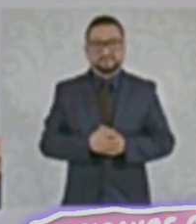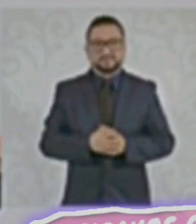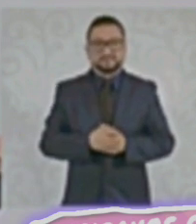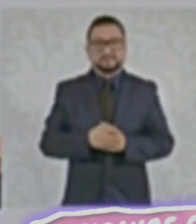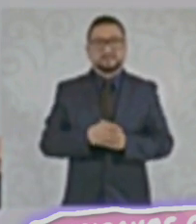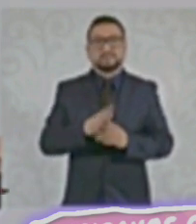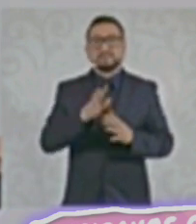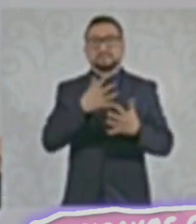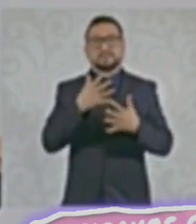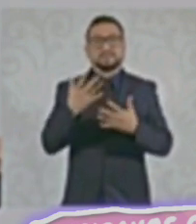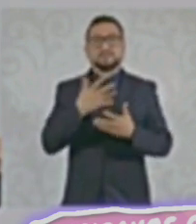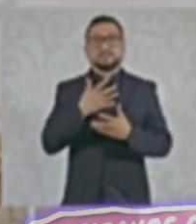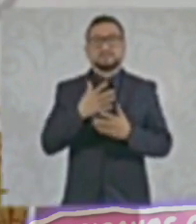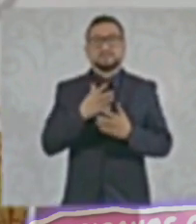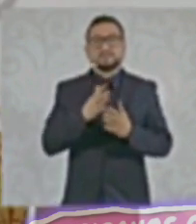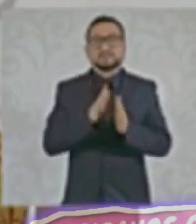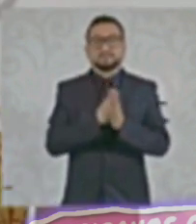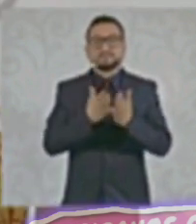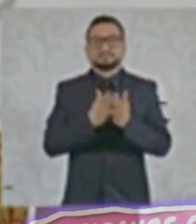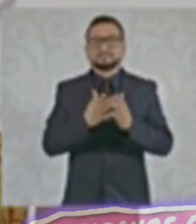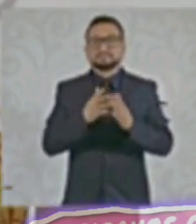Voy como en una,